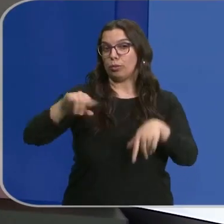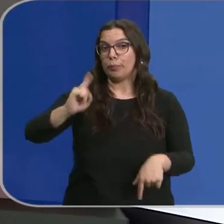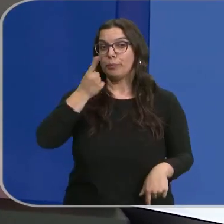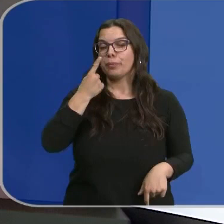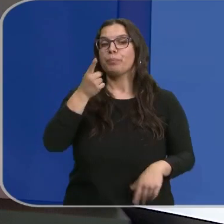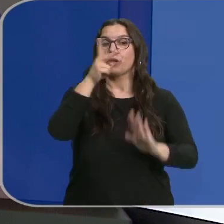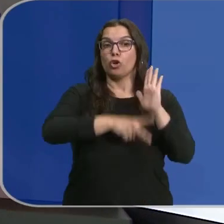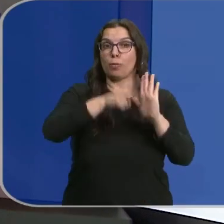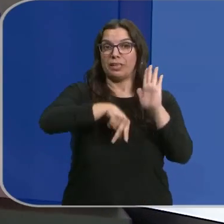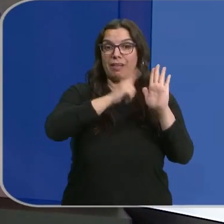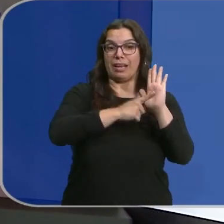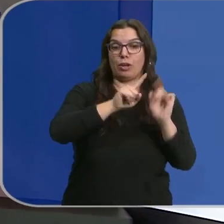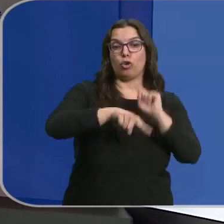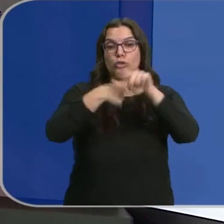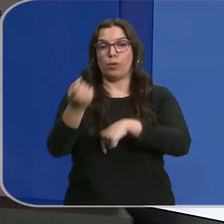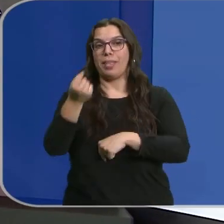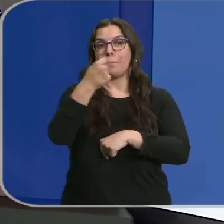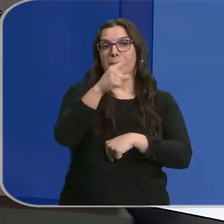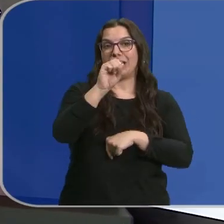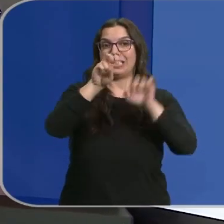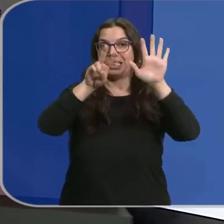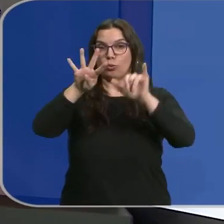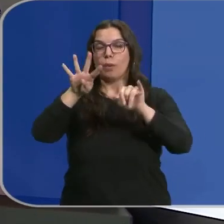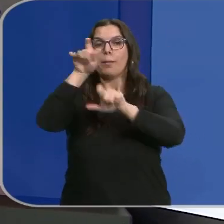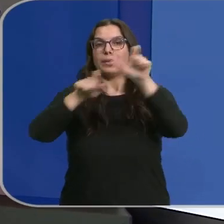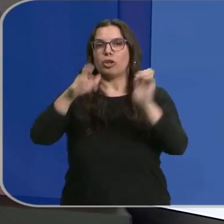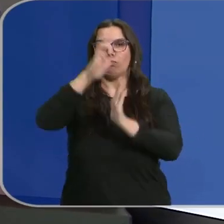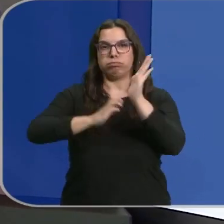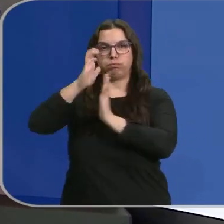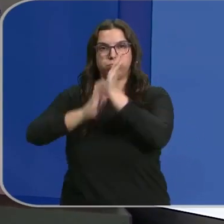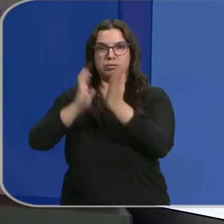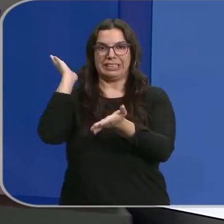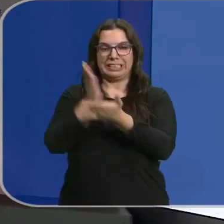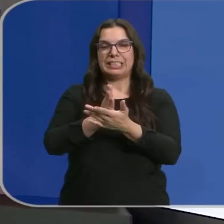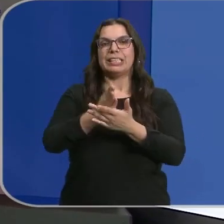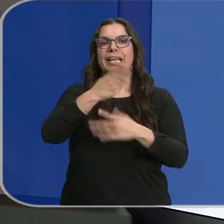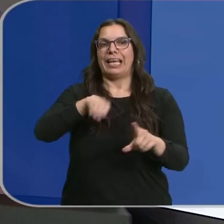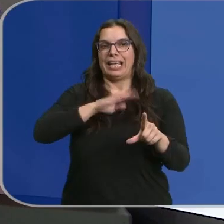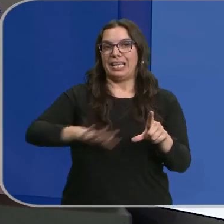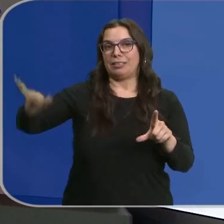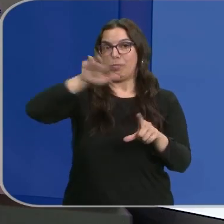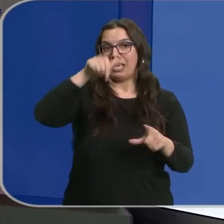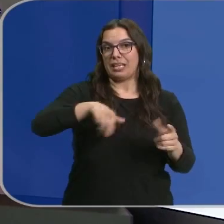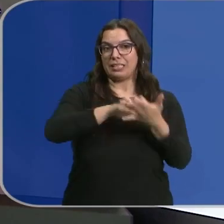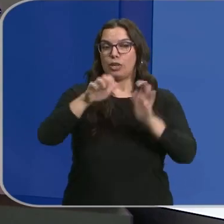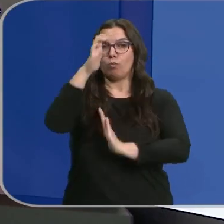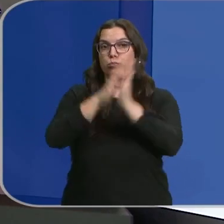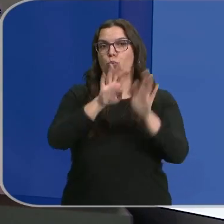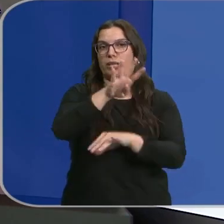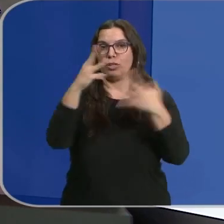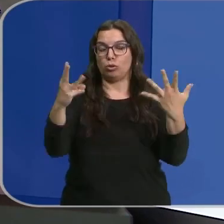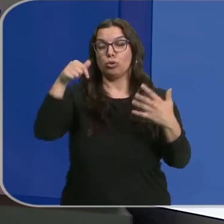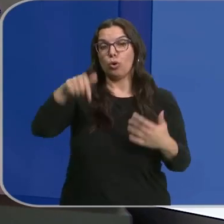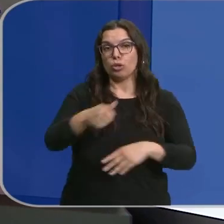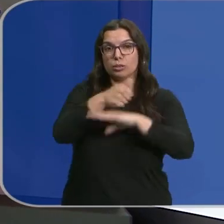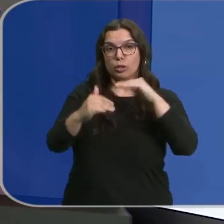la norma provocó 1.079 rebajas de condena a agresores sexuales en toda España, 48 de ellas aquí en Castilla y León. Hoy